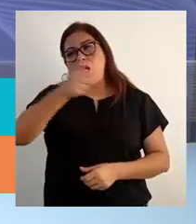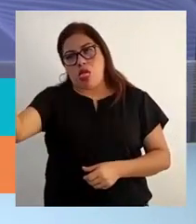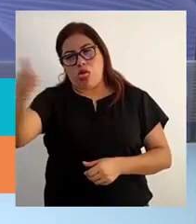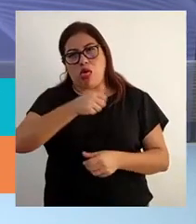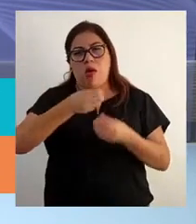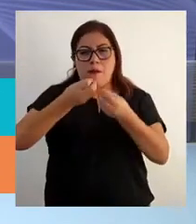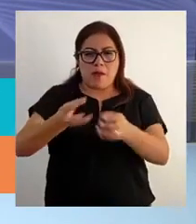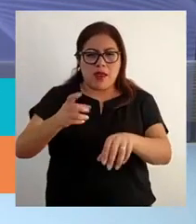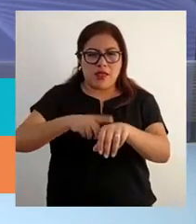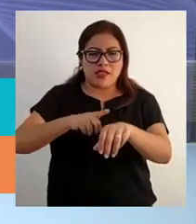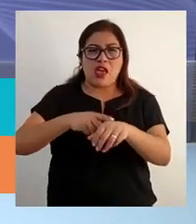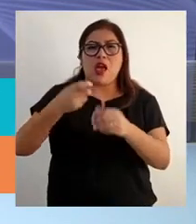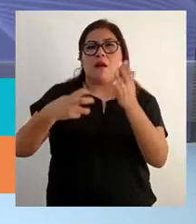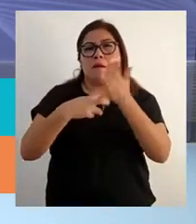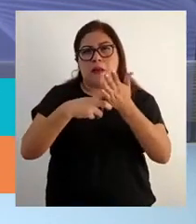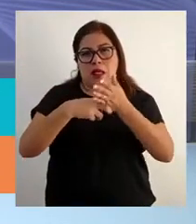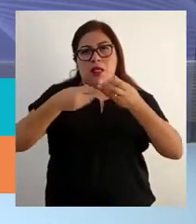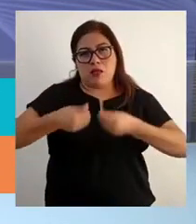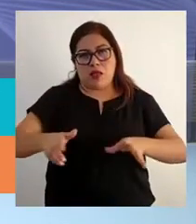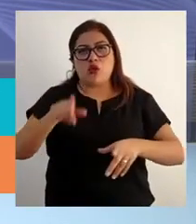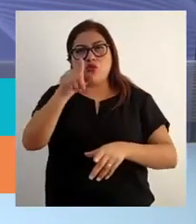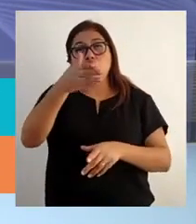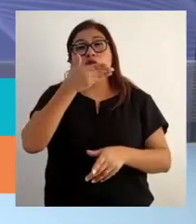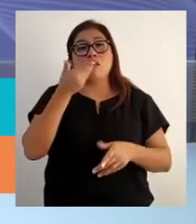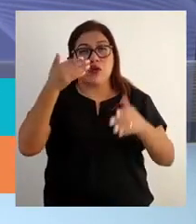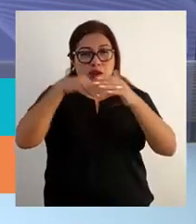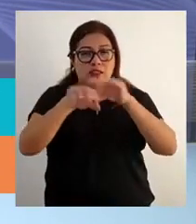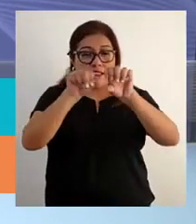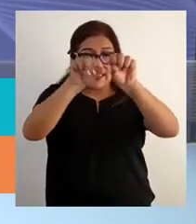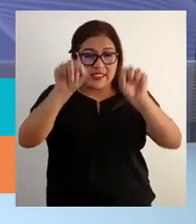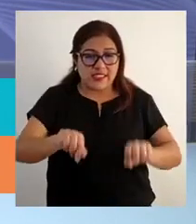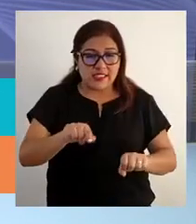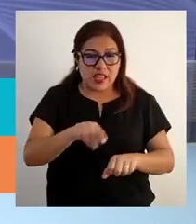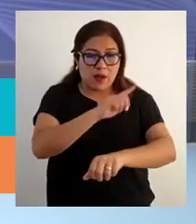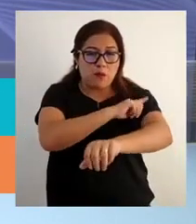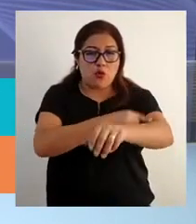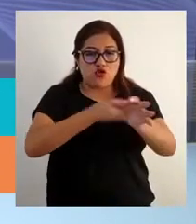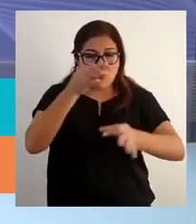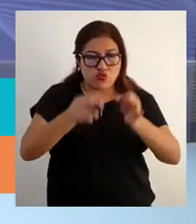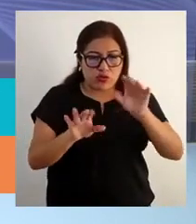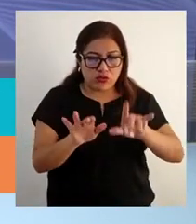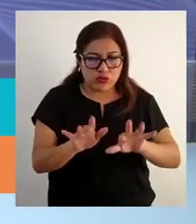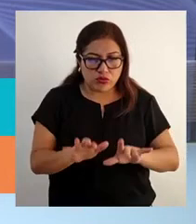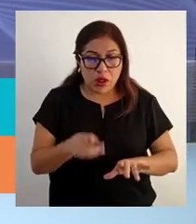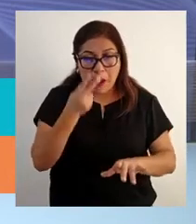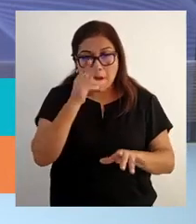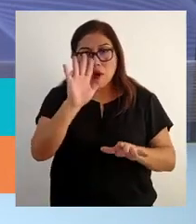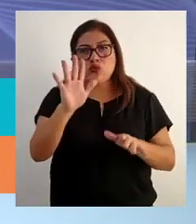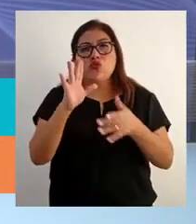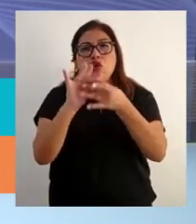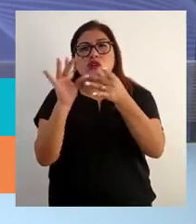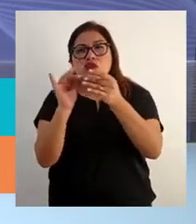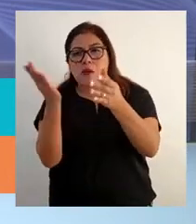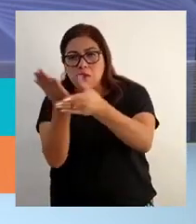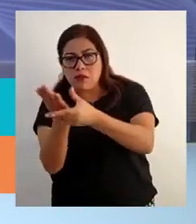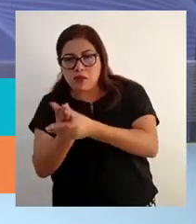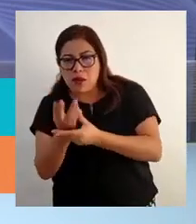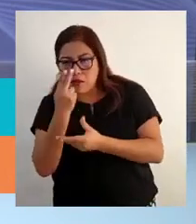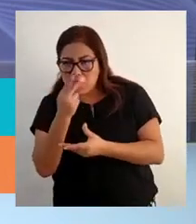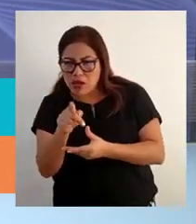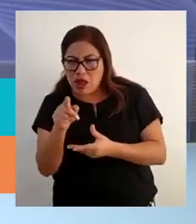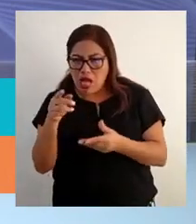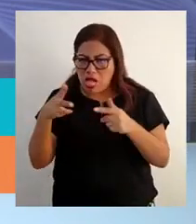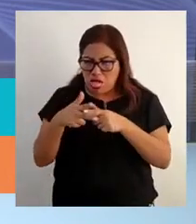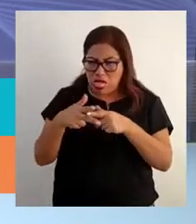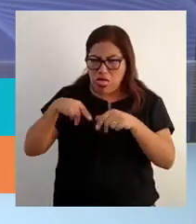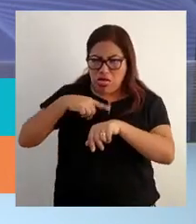tiempo, entonces verifican, entran al sistema e inmediatamente ven en seguimiento el estado de su proceso. Si está atrasado, si está eso, pueden